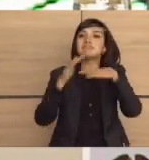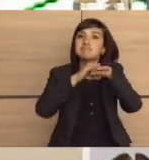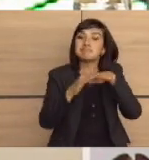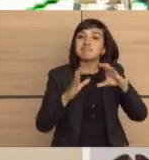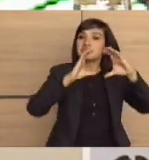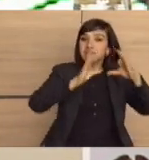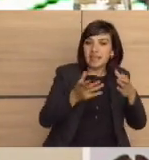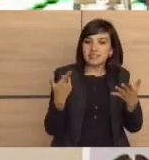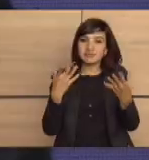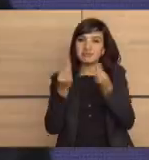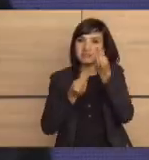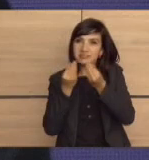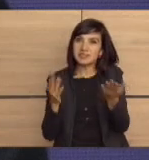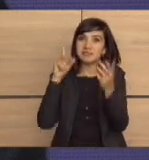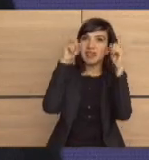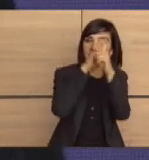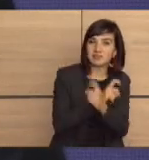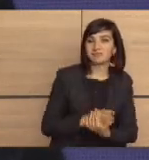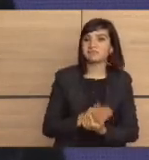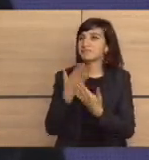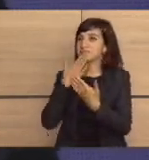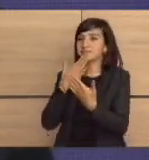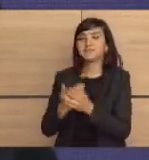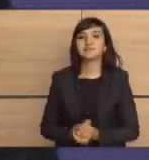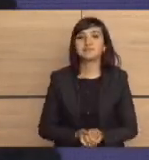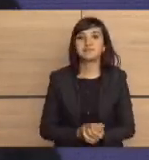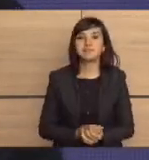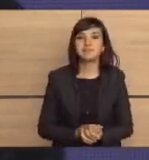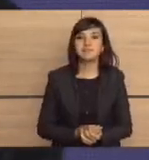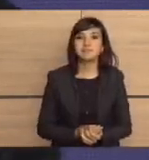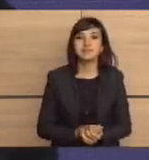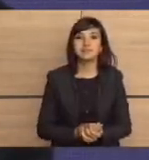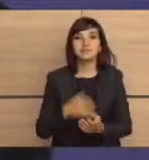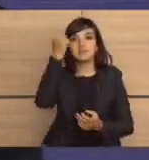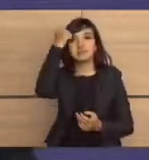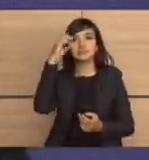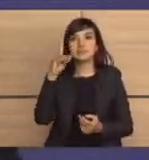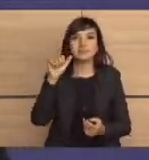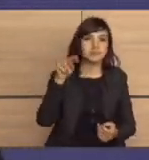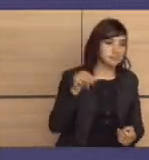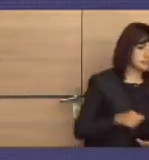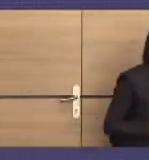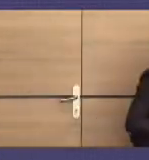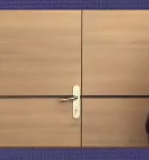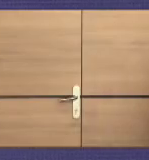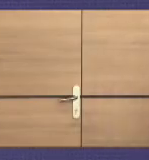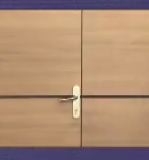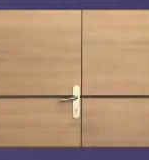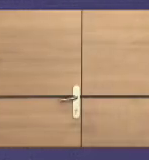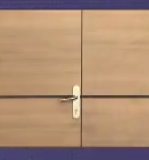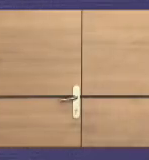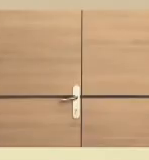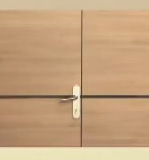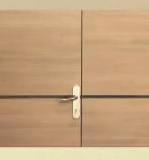las podamos compartir. Muchas gracias, doctor Germán. Y justamente, profesora Diana, en consecuencia a